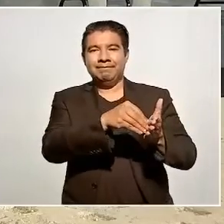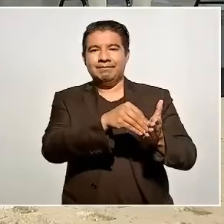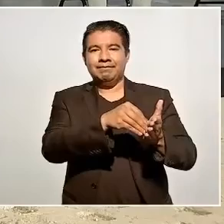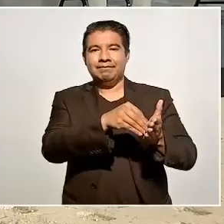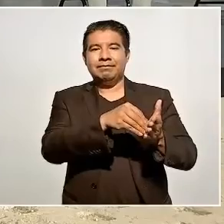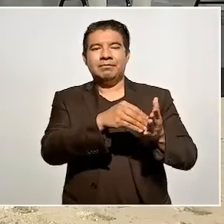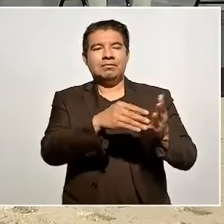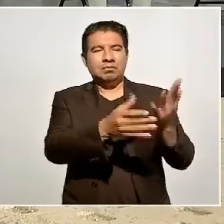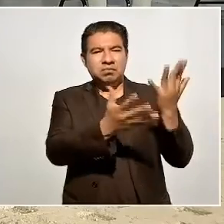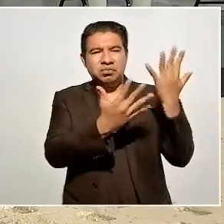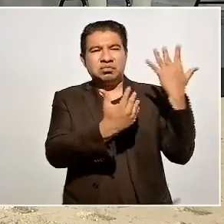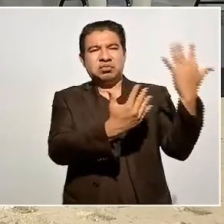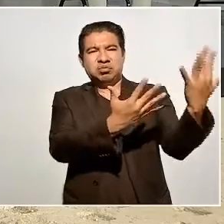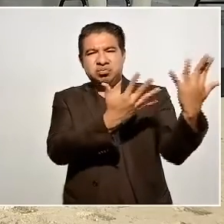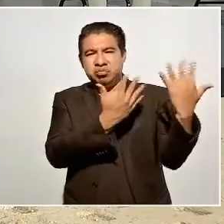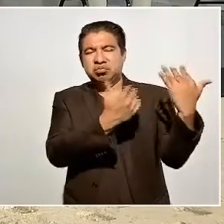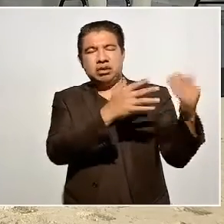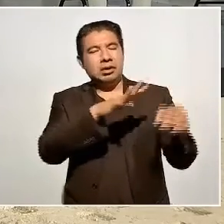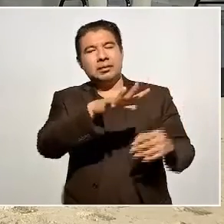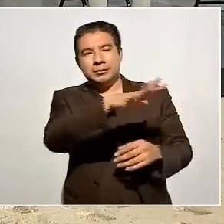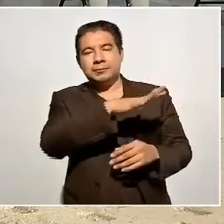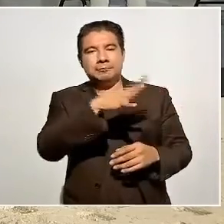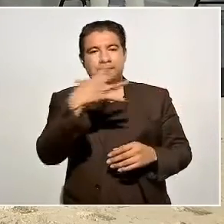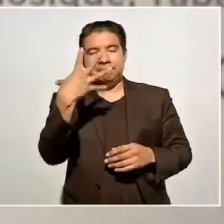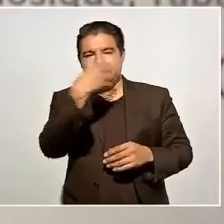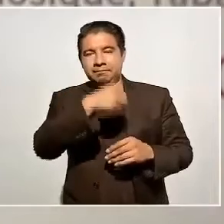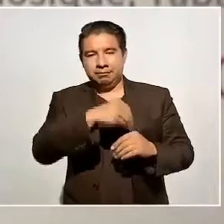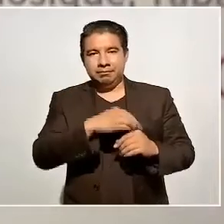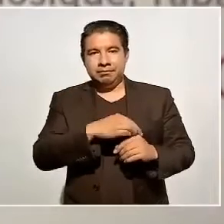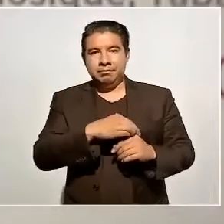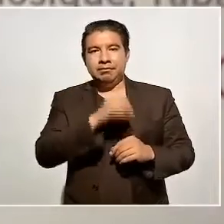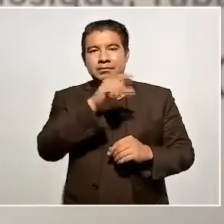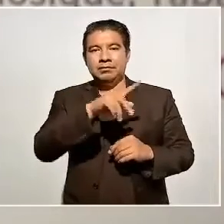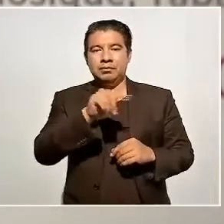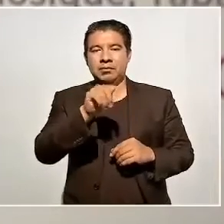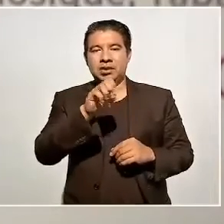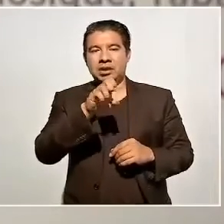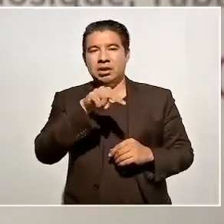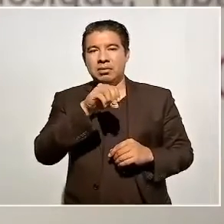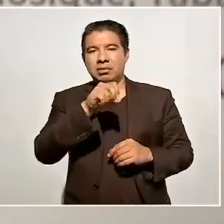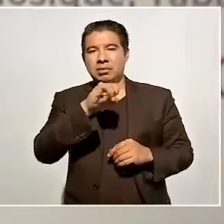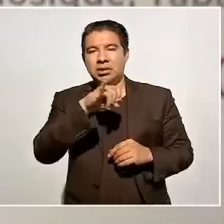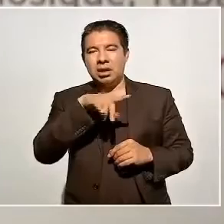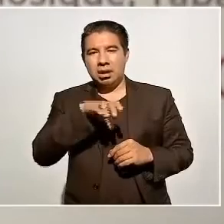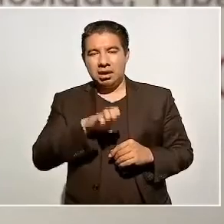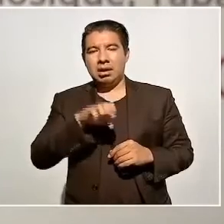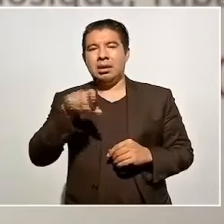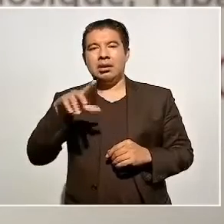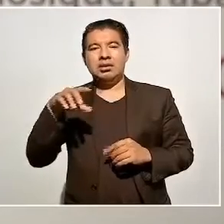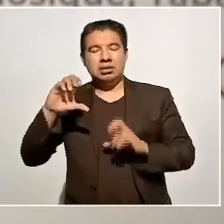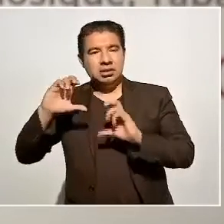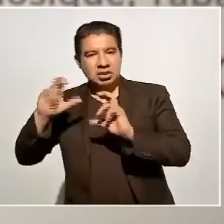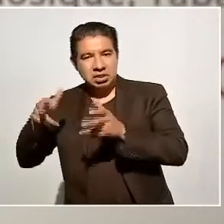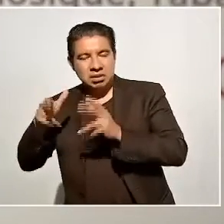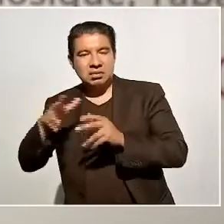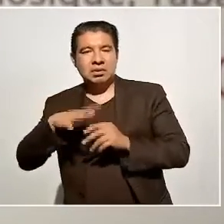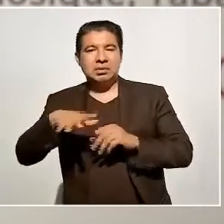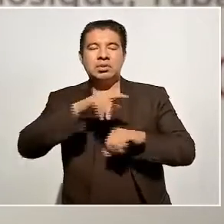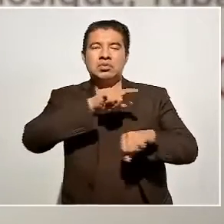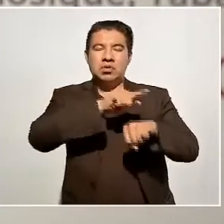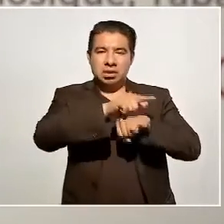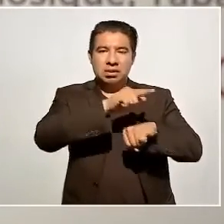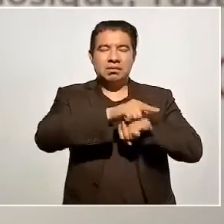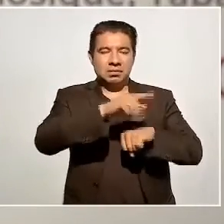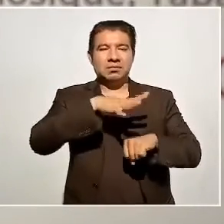alto en estas partes de Tenosique, de Chiapas, de